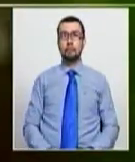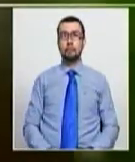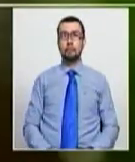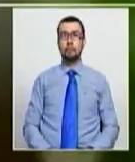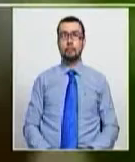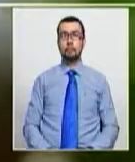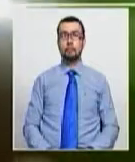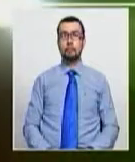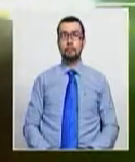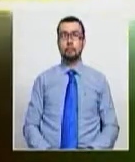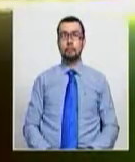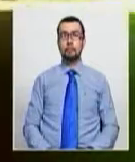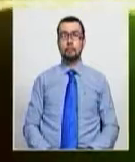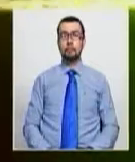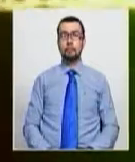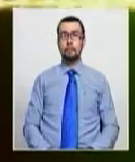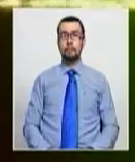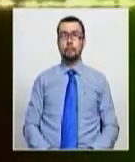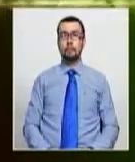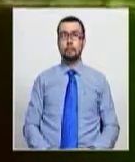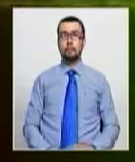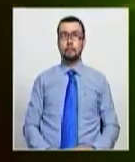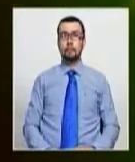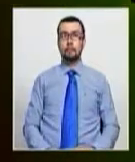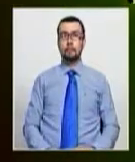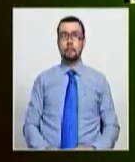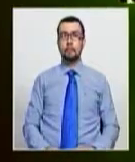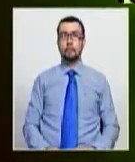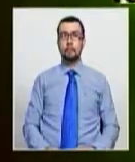i ah